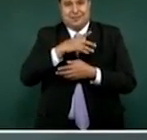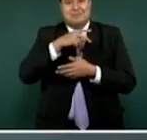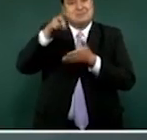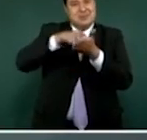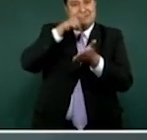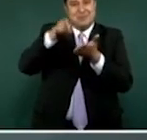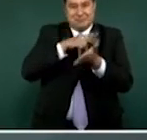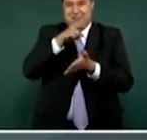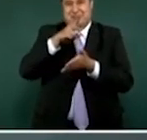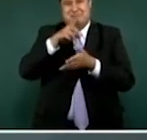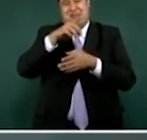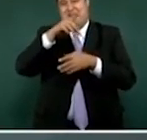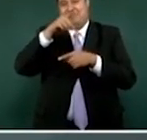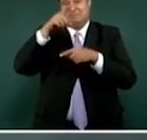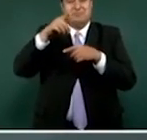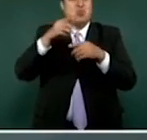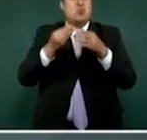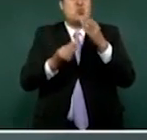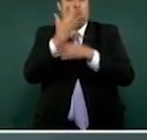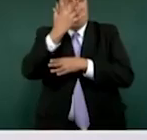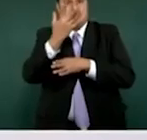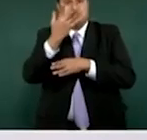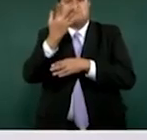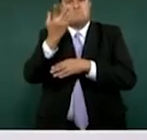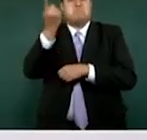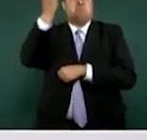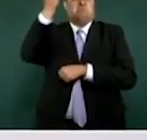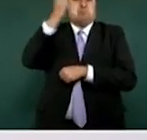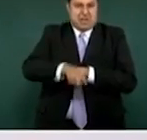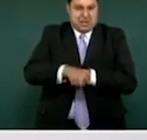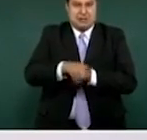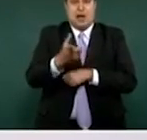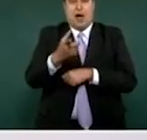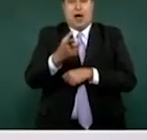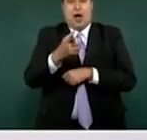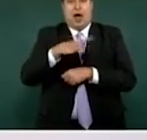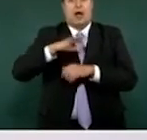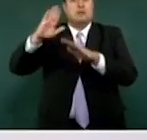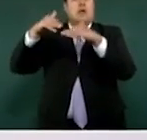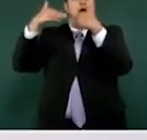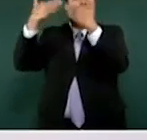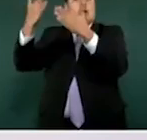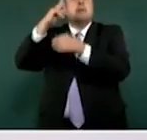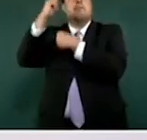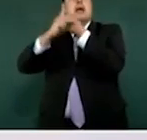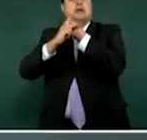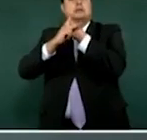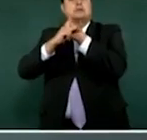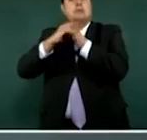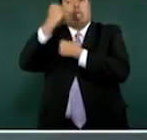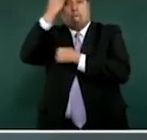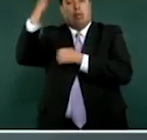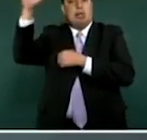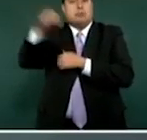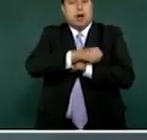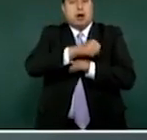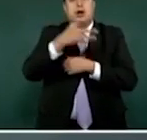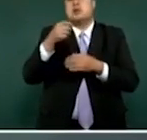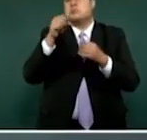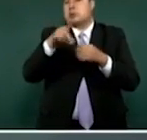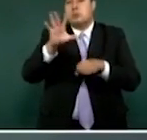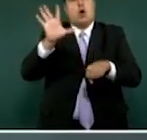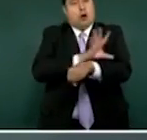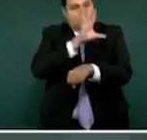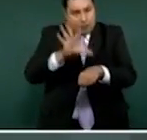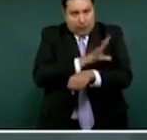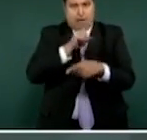reformas estructurales que imponían desde el extranjero. ¿Qué es la reforma energética? ¿Qué es la